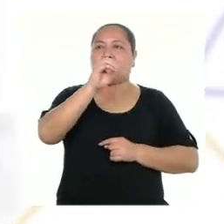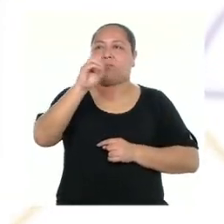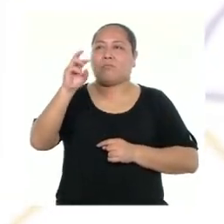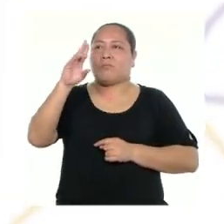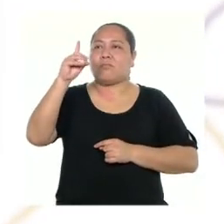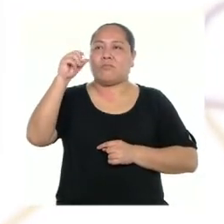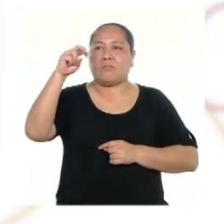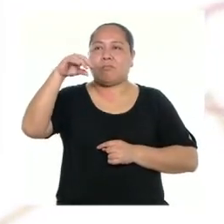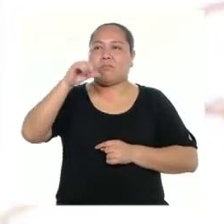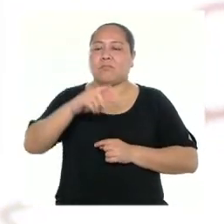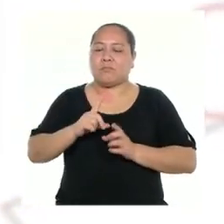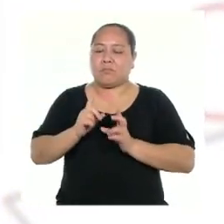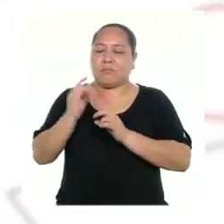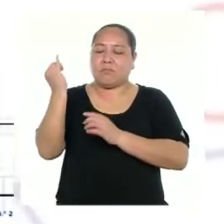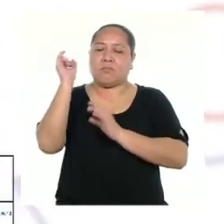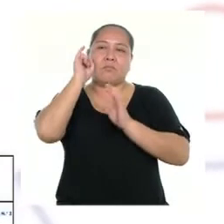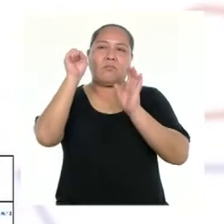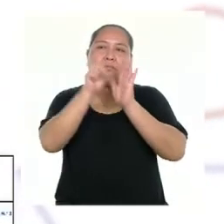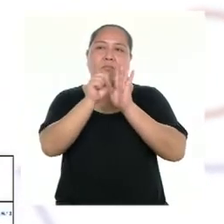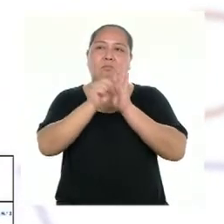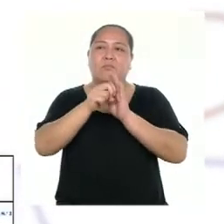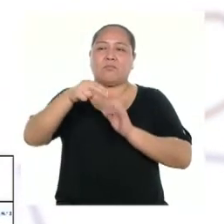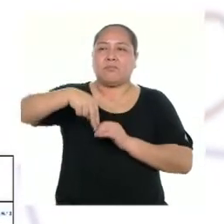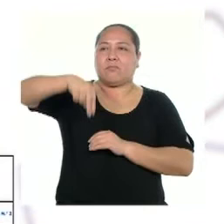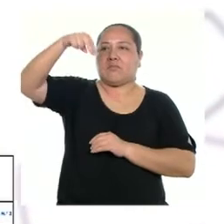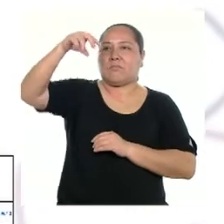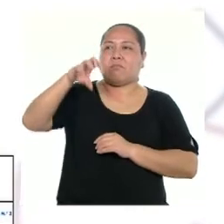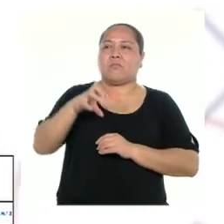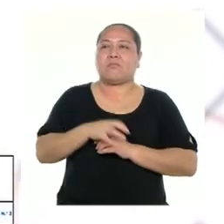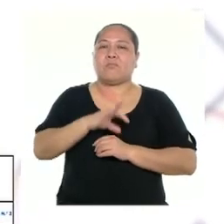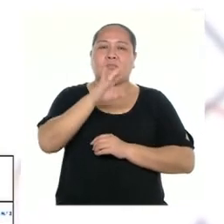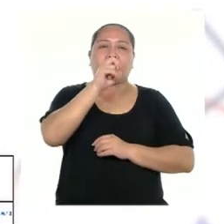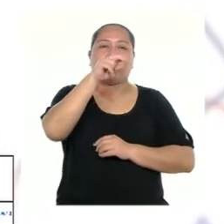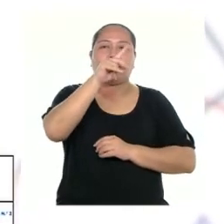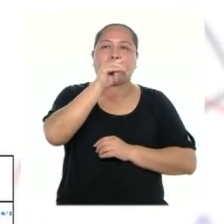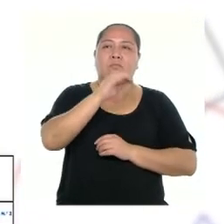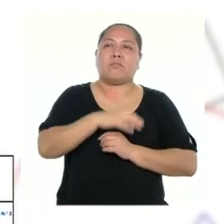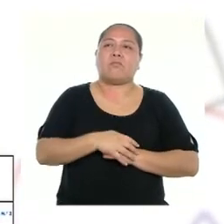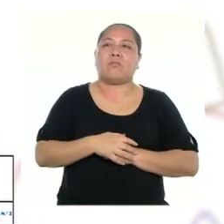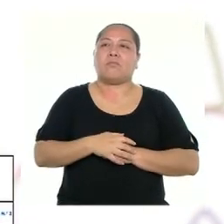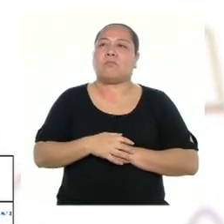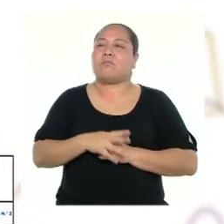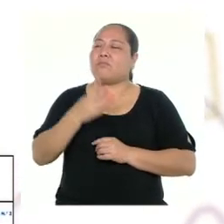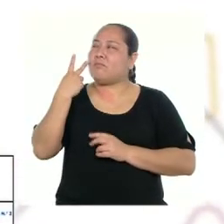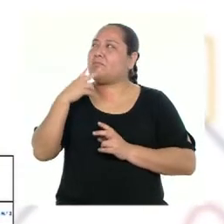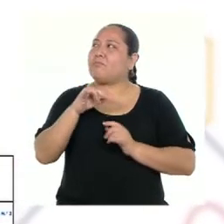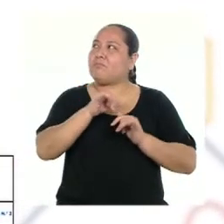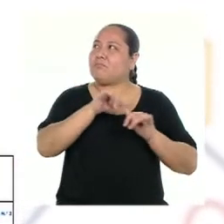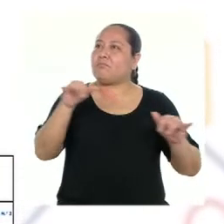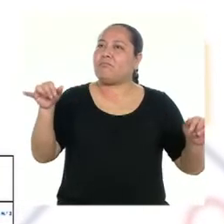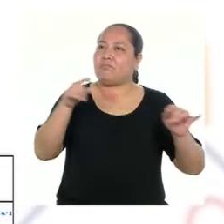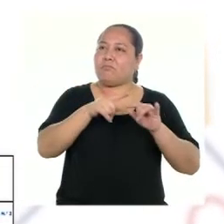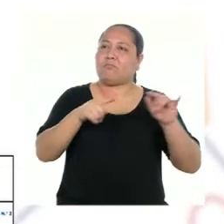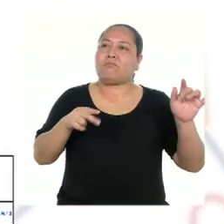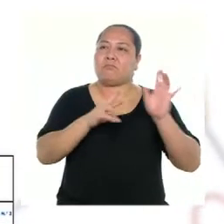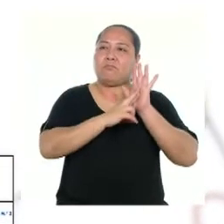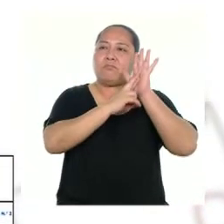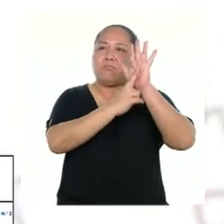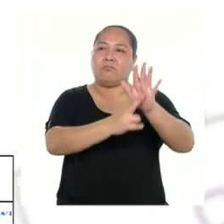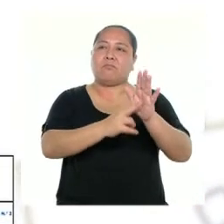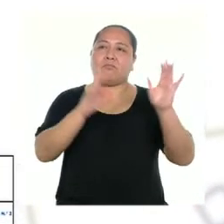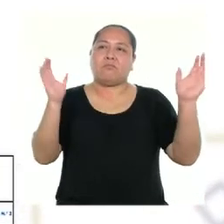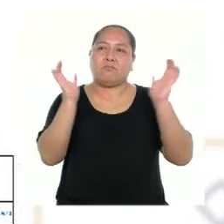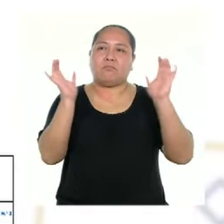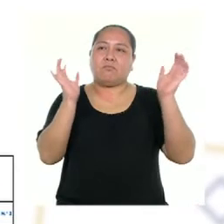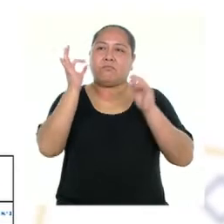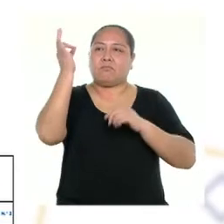norte, fuente. Pero, ¿cómo mediremos la superficie de la cuenca en el mapa si es una representación reducida